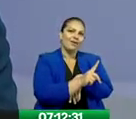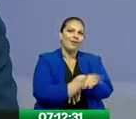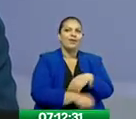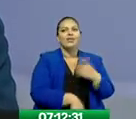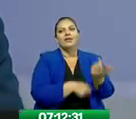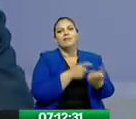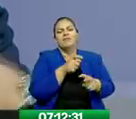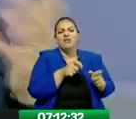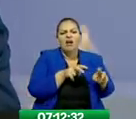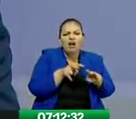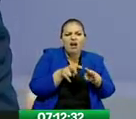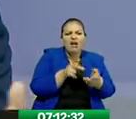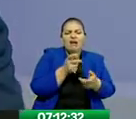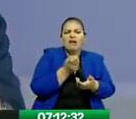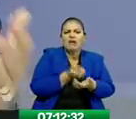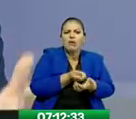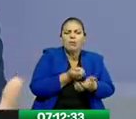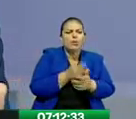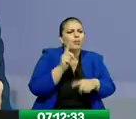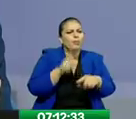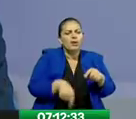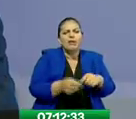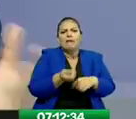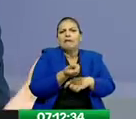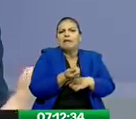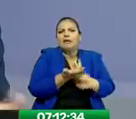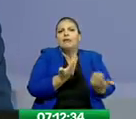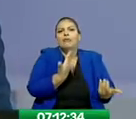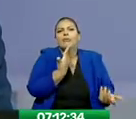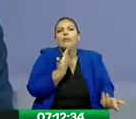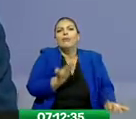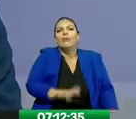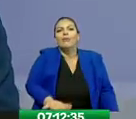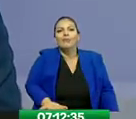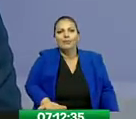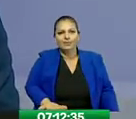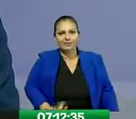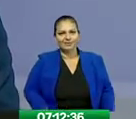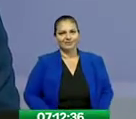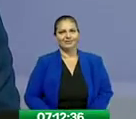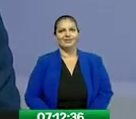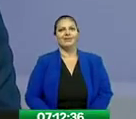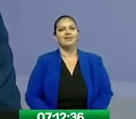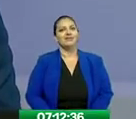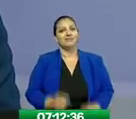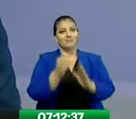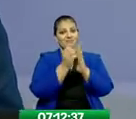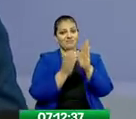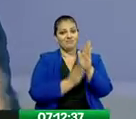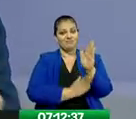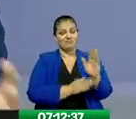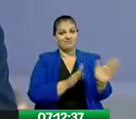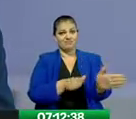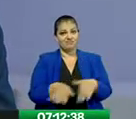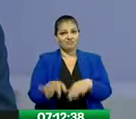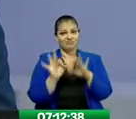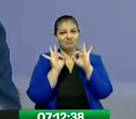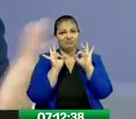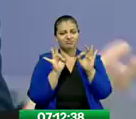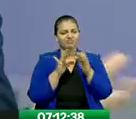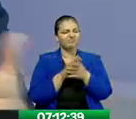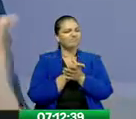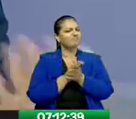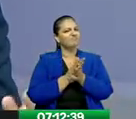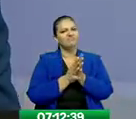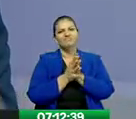empresas, se ahuyenta la inversión y se termina perjudicando al ciudadano. Entonces, al final de cuentas, no es un proyecto como el que realmente necesita el país,